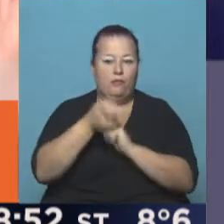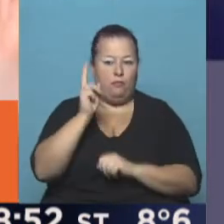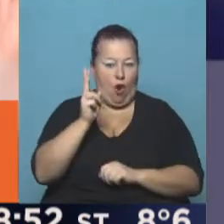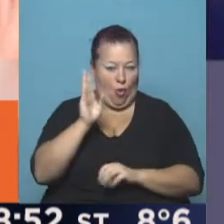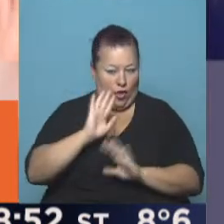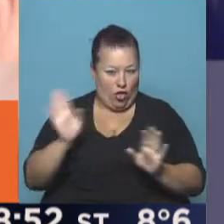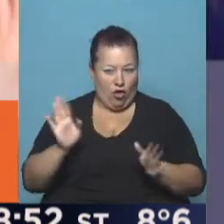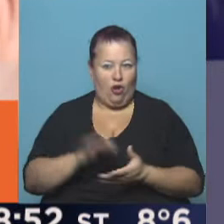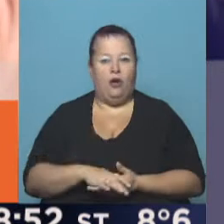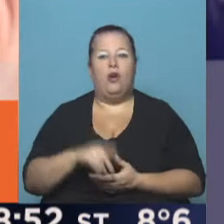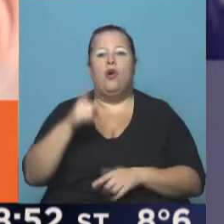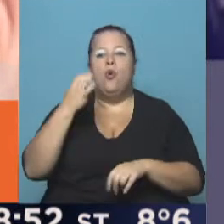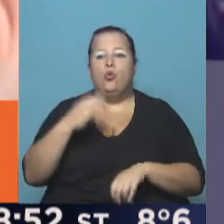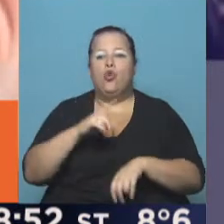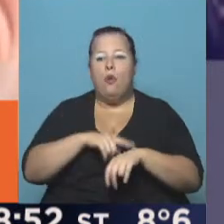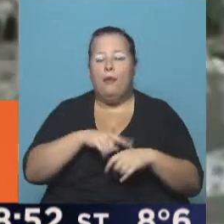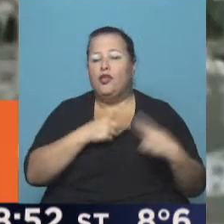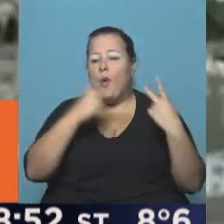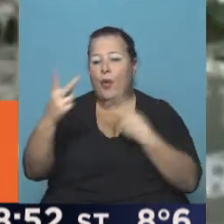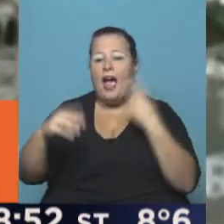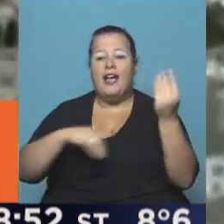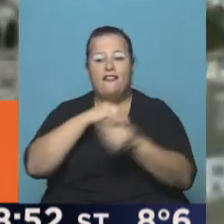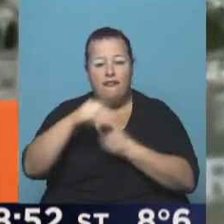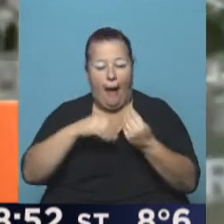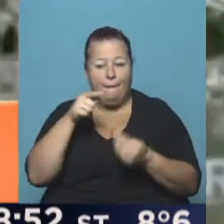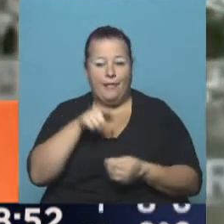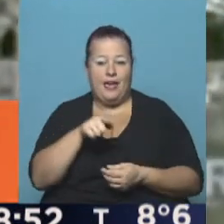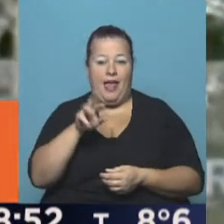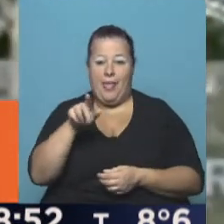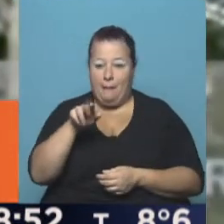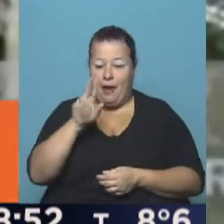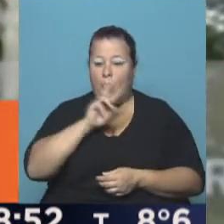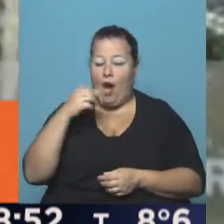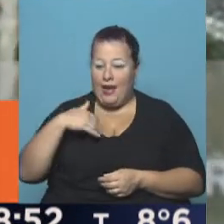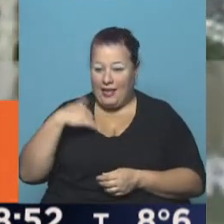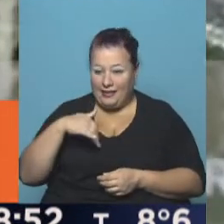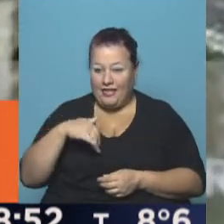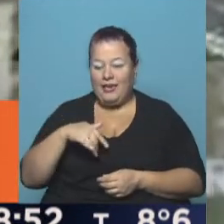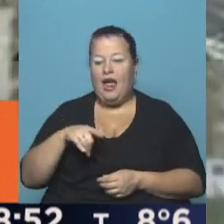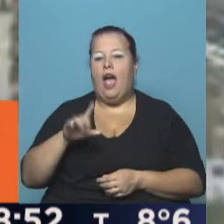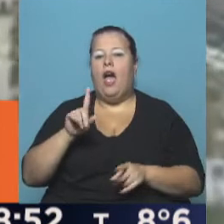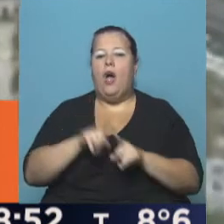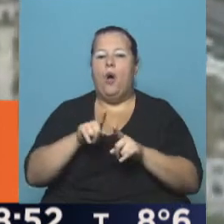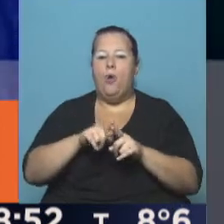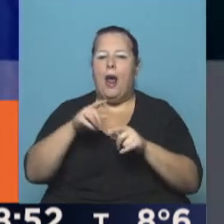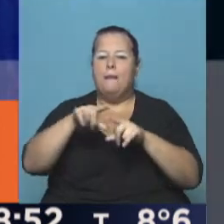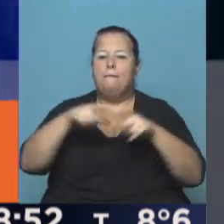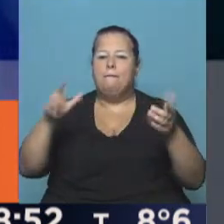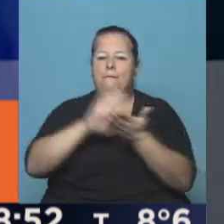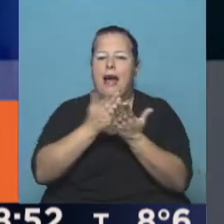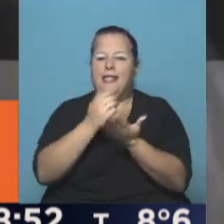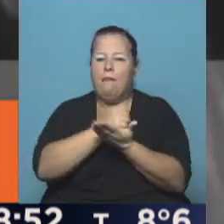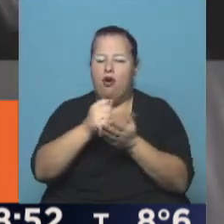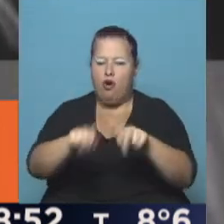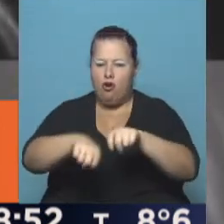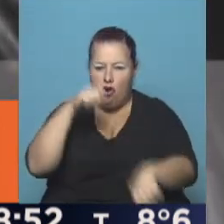un delito. En un momento del viaje, familiares de la pareja de la chica argentina les rompió los pasaportes